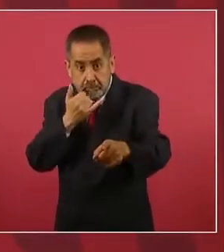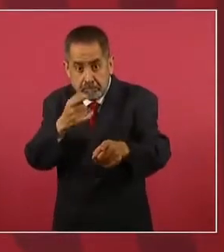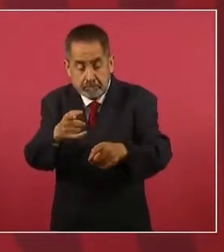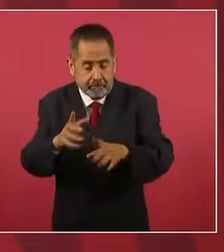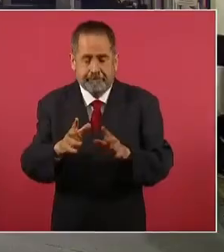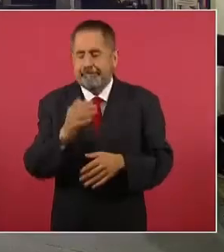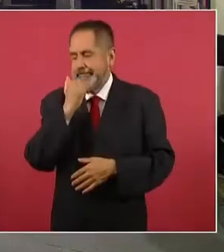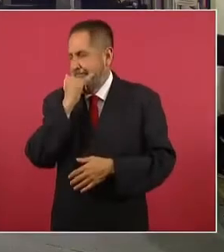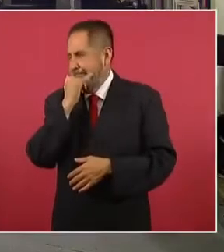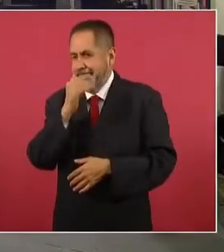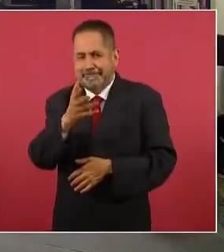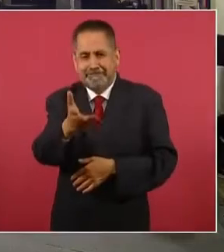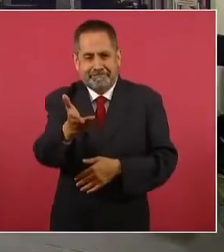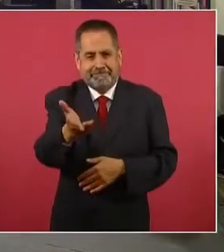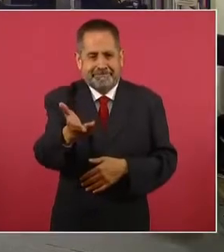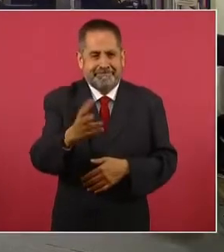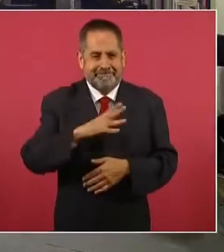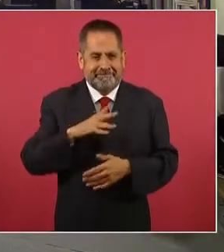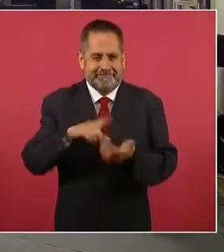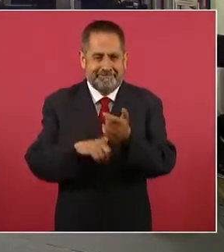Perdón, ahí está. Sí.